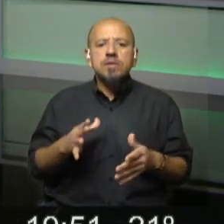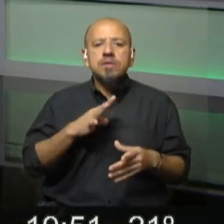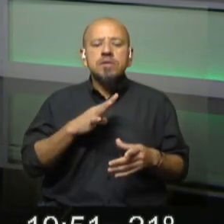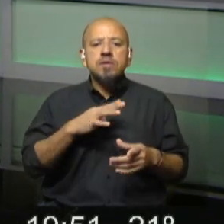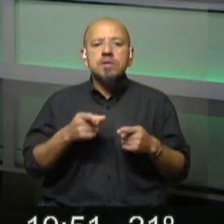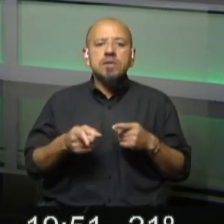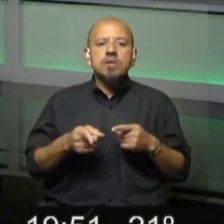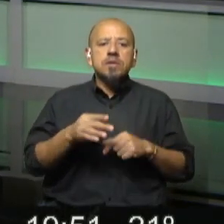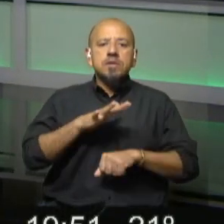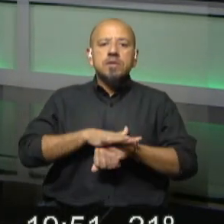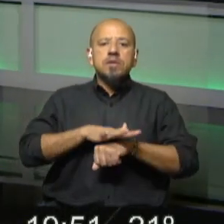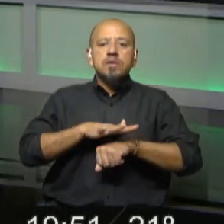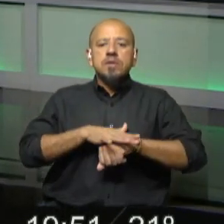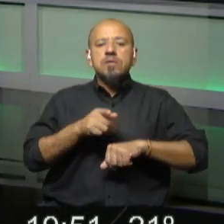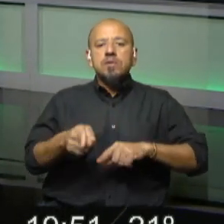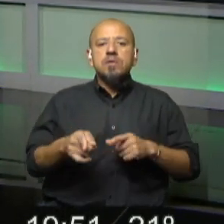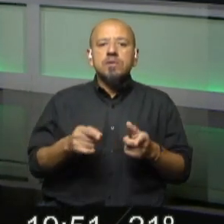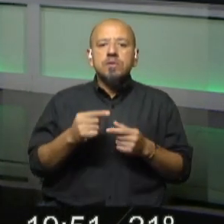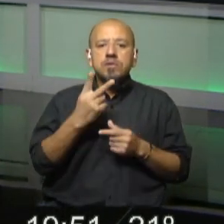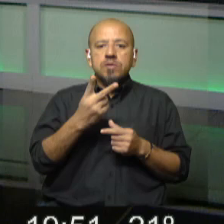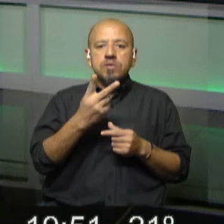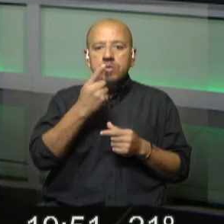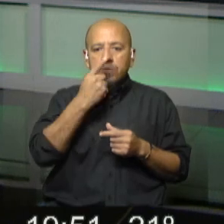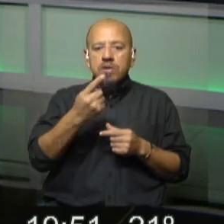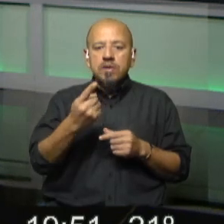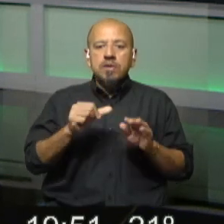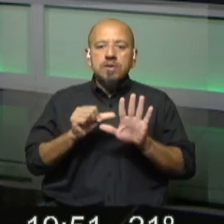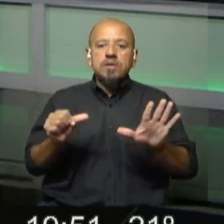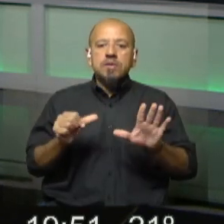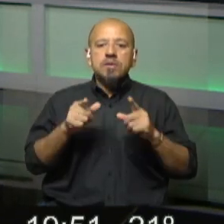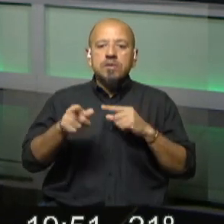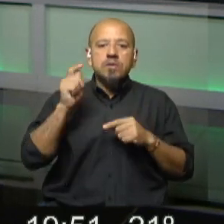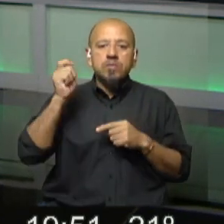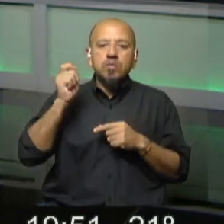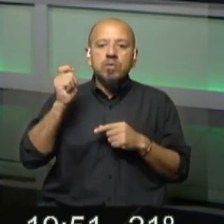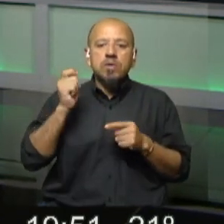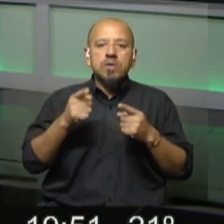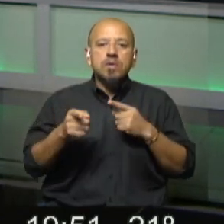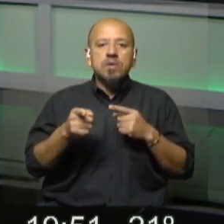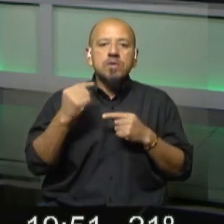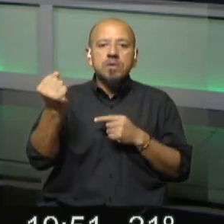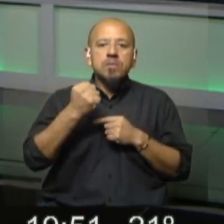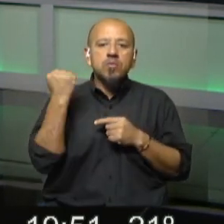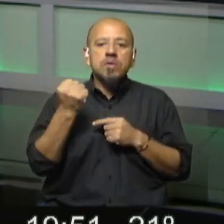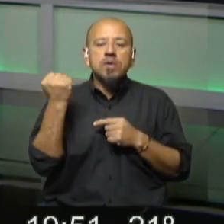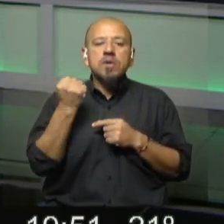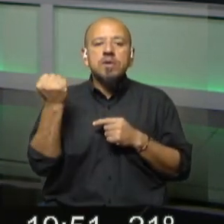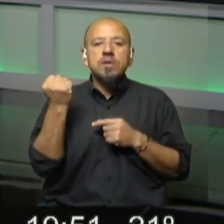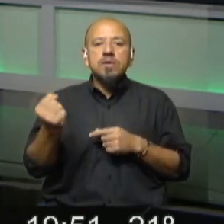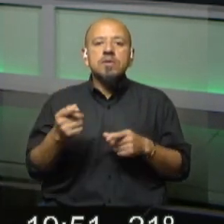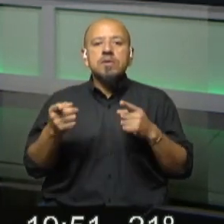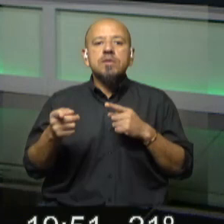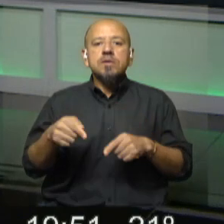este tiempo. En 2016 es la fundación pública con figuras importantes, como decíamos, figuras de